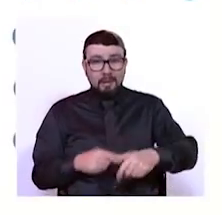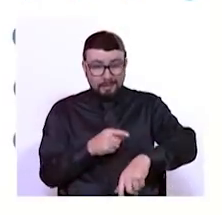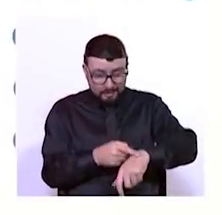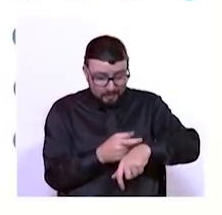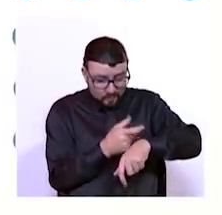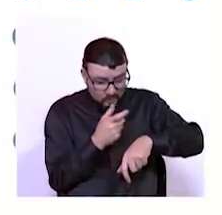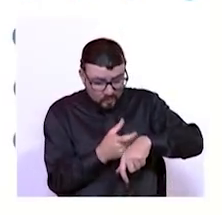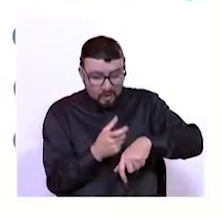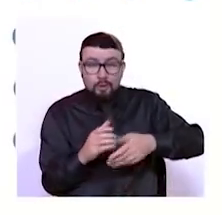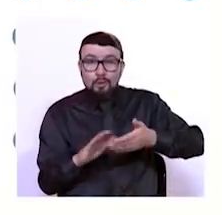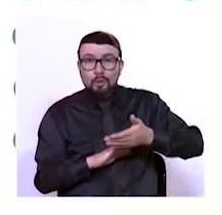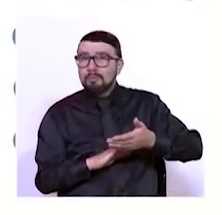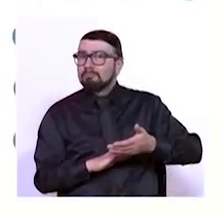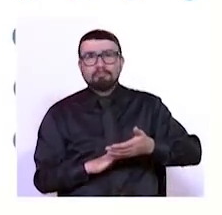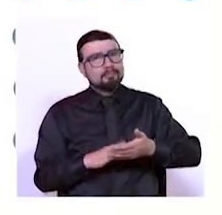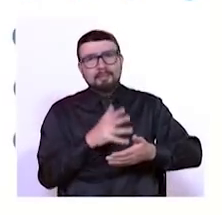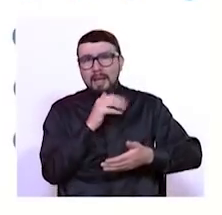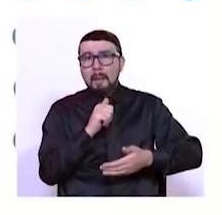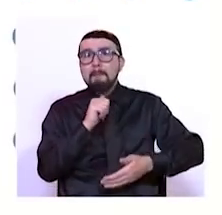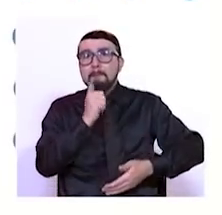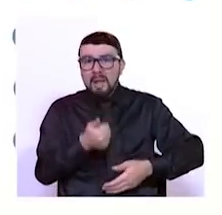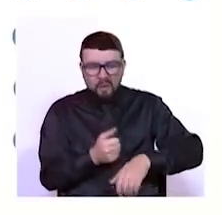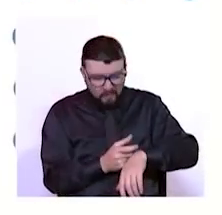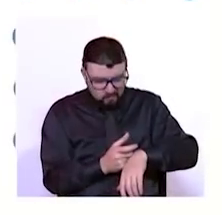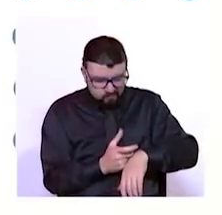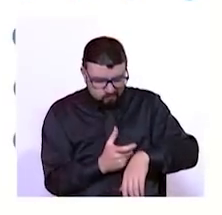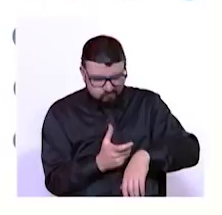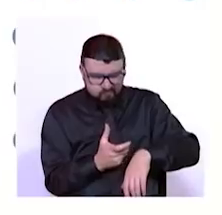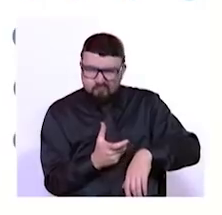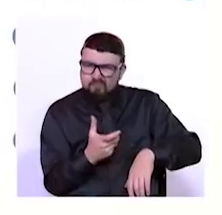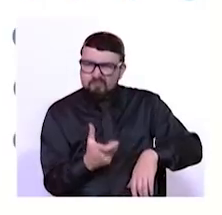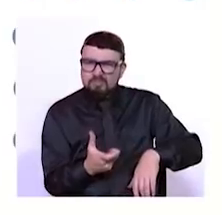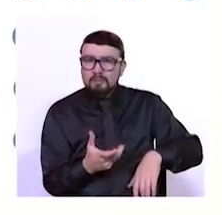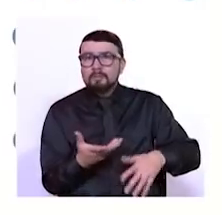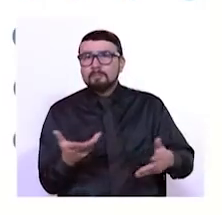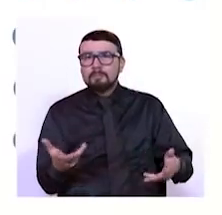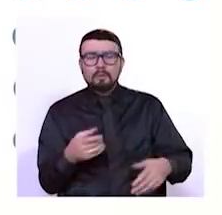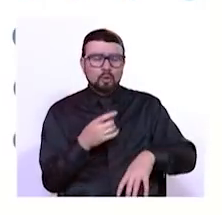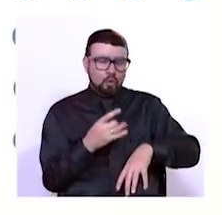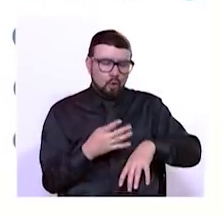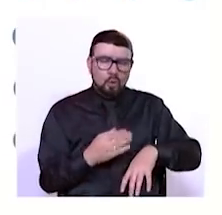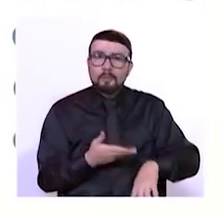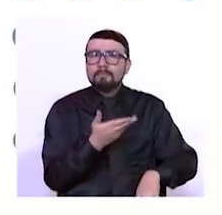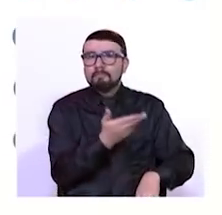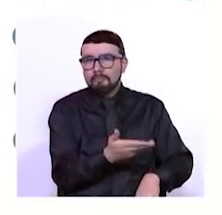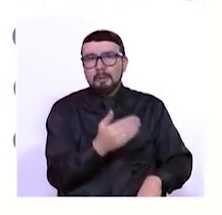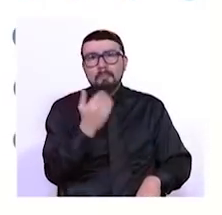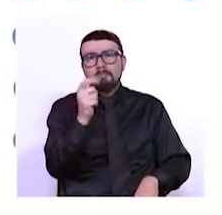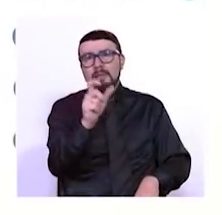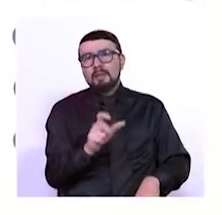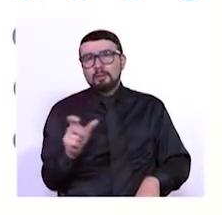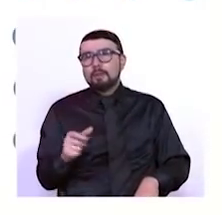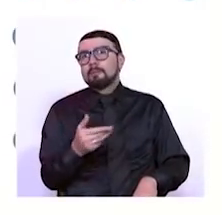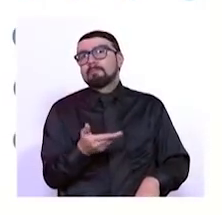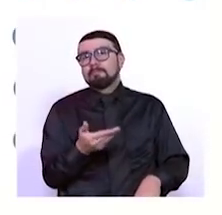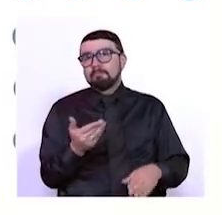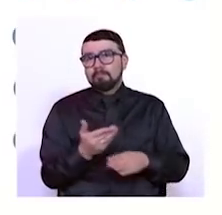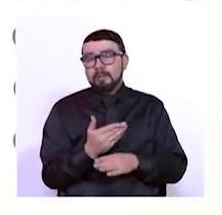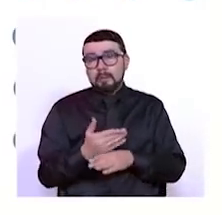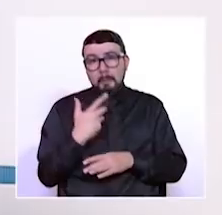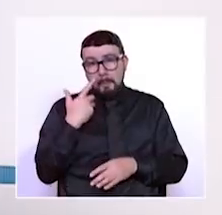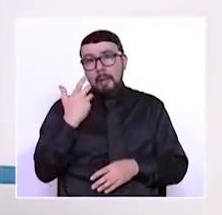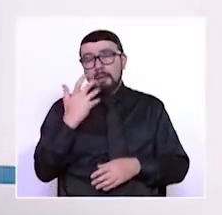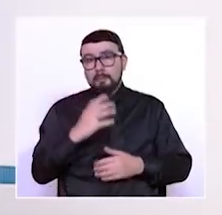es agravar el cuadro ulcerativo y doloroso en estas piernas. El